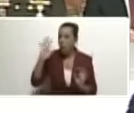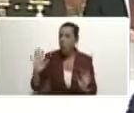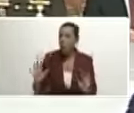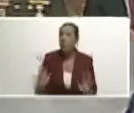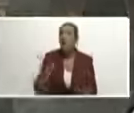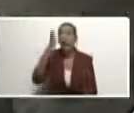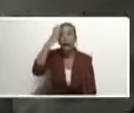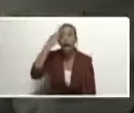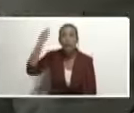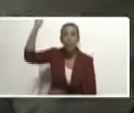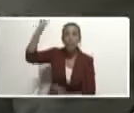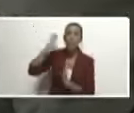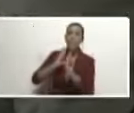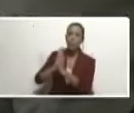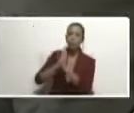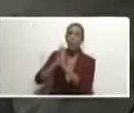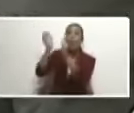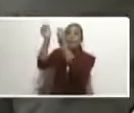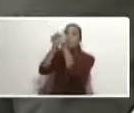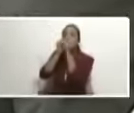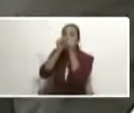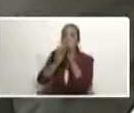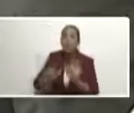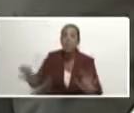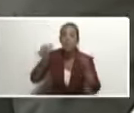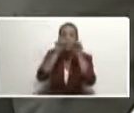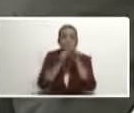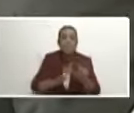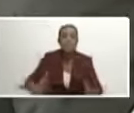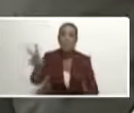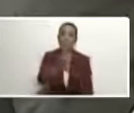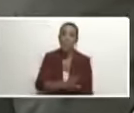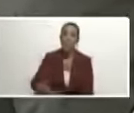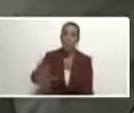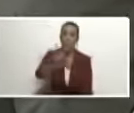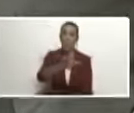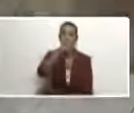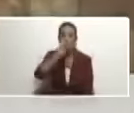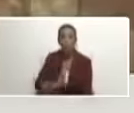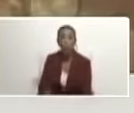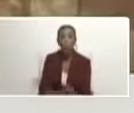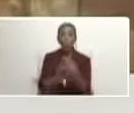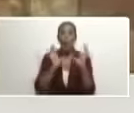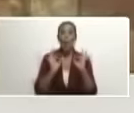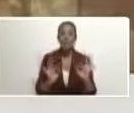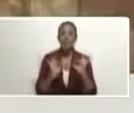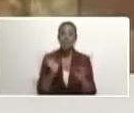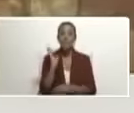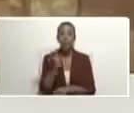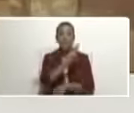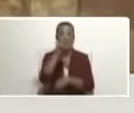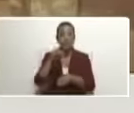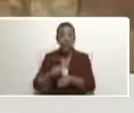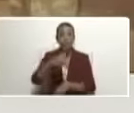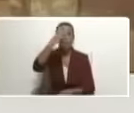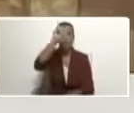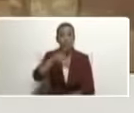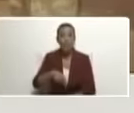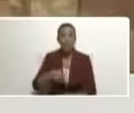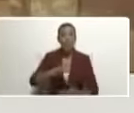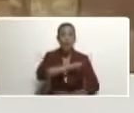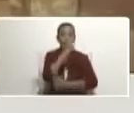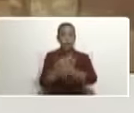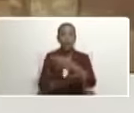Pedimos a Dios sus bendiciones para nuestra patria en este encuentro especial entre la Asamblea Nacional y el